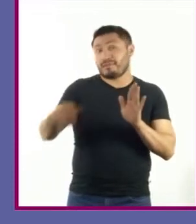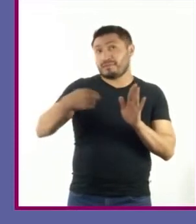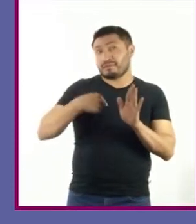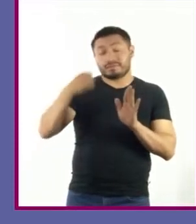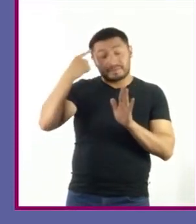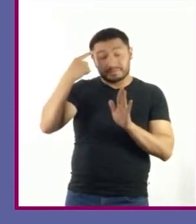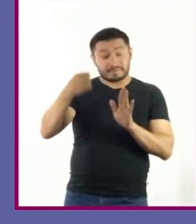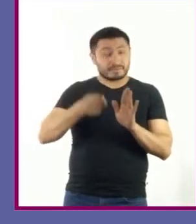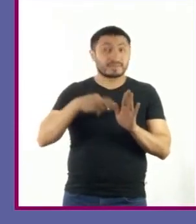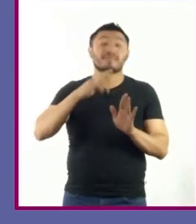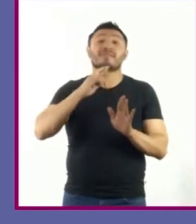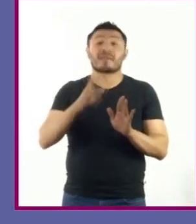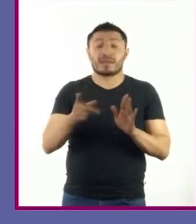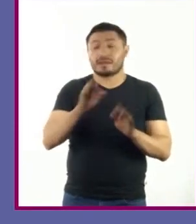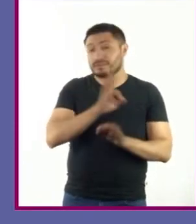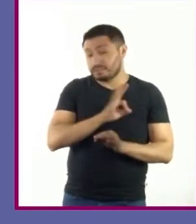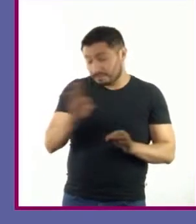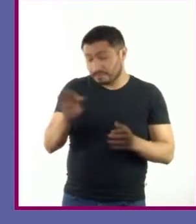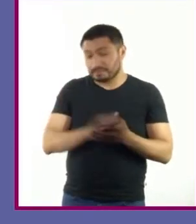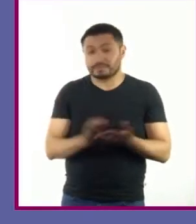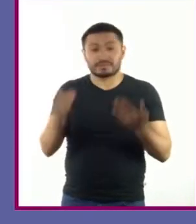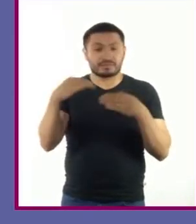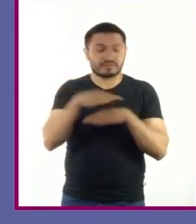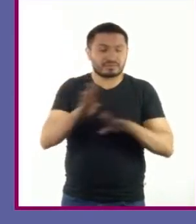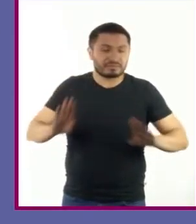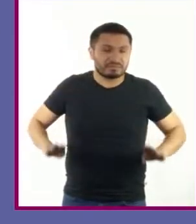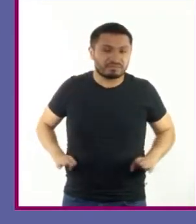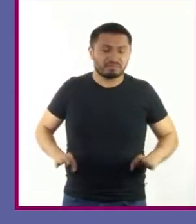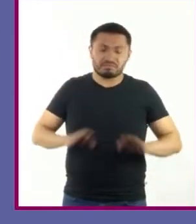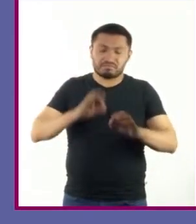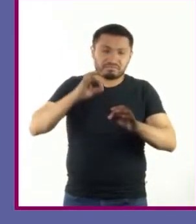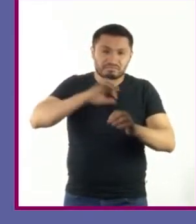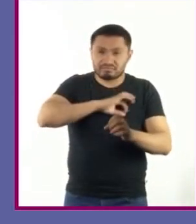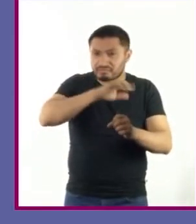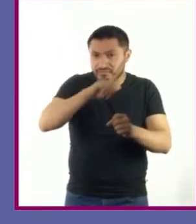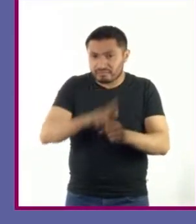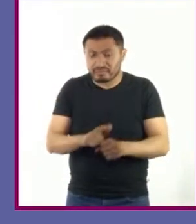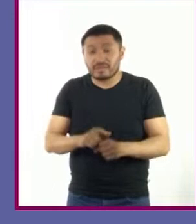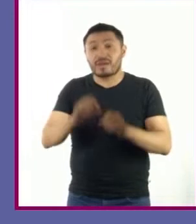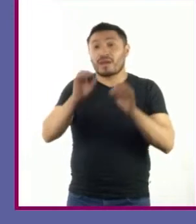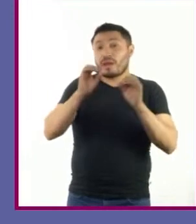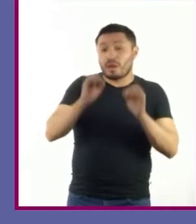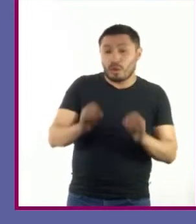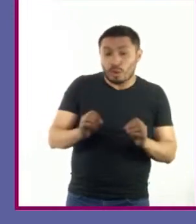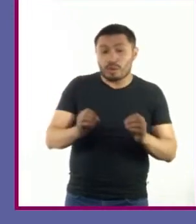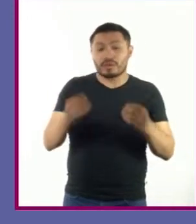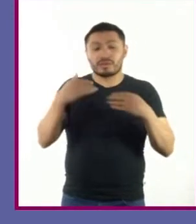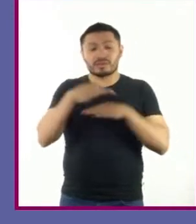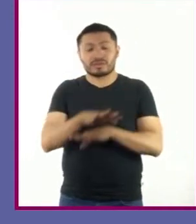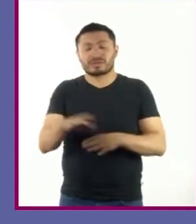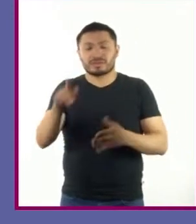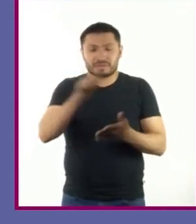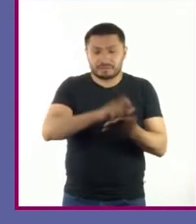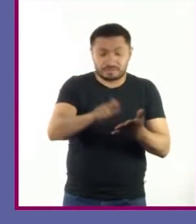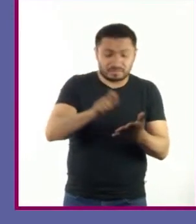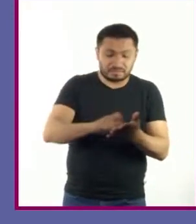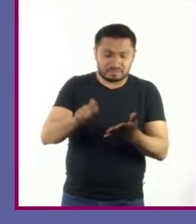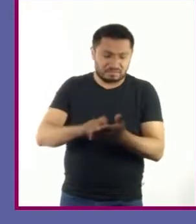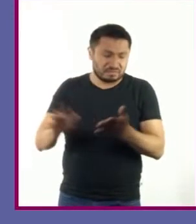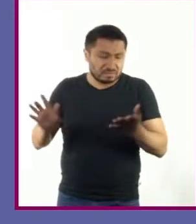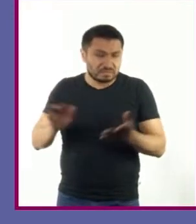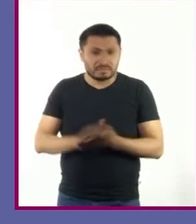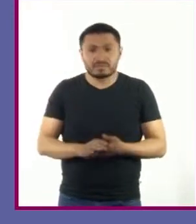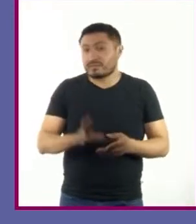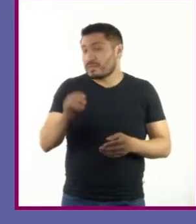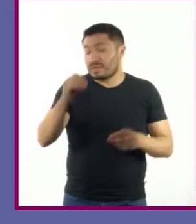texto, ya sea sobre algún aspecto en particular o sobre la escritura en general, y no